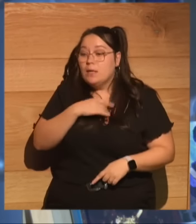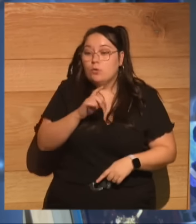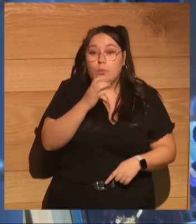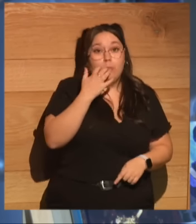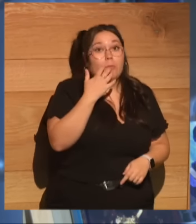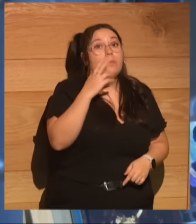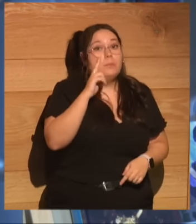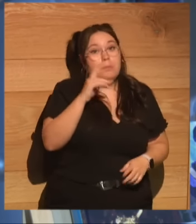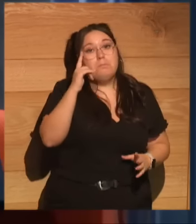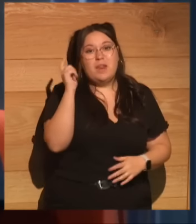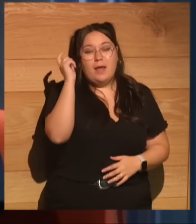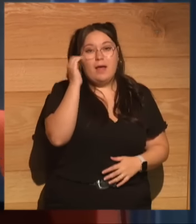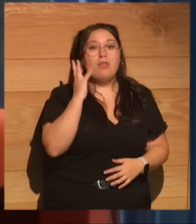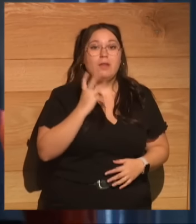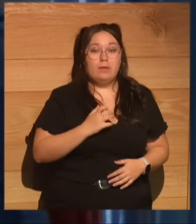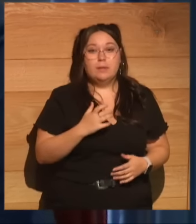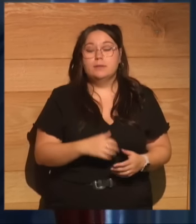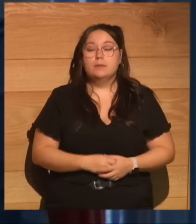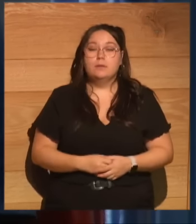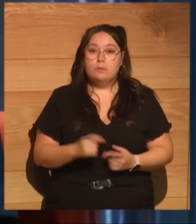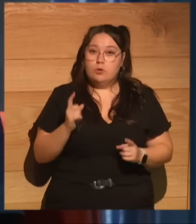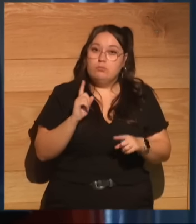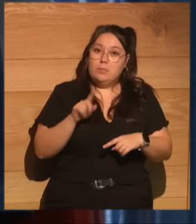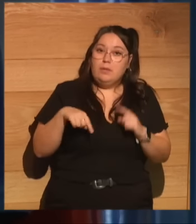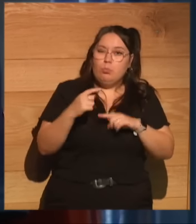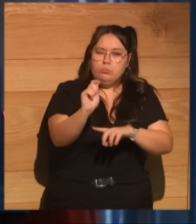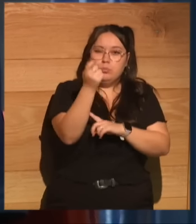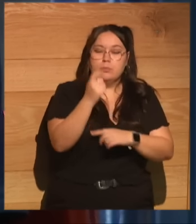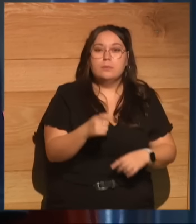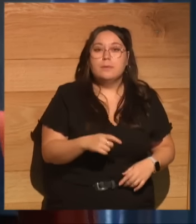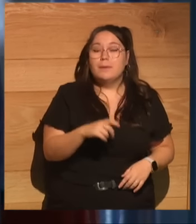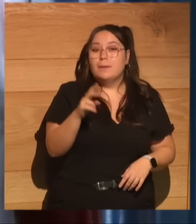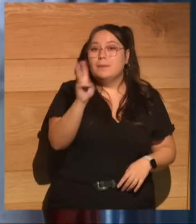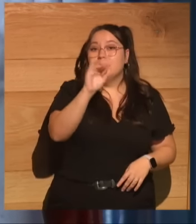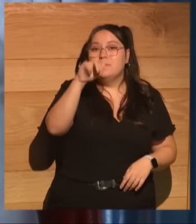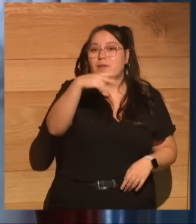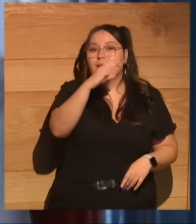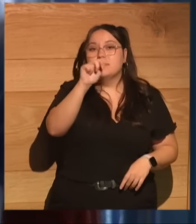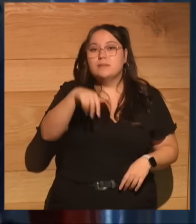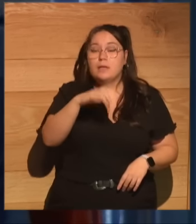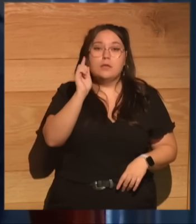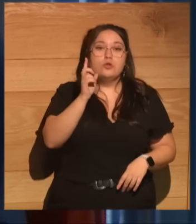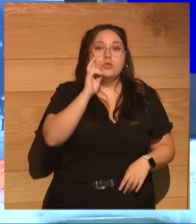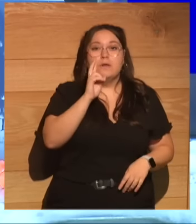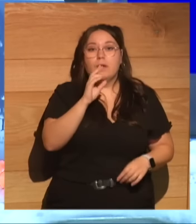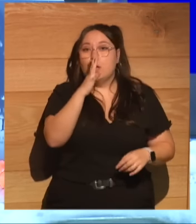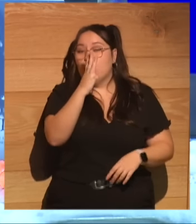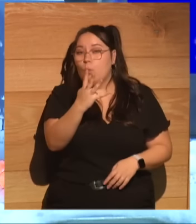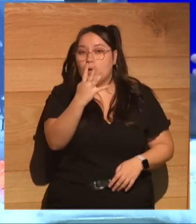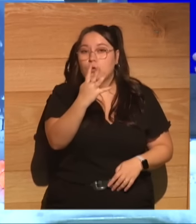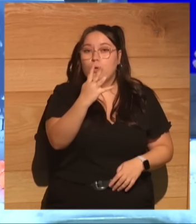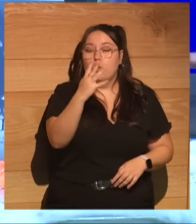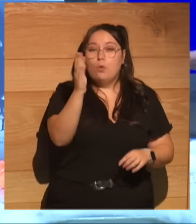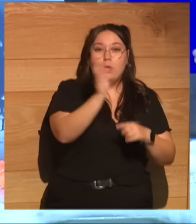no Cervantes, por ejemplo. Pero generalmente florece. Y ese Vincent que simplemente se ve en cuatro cines o